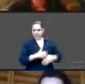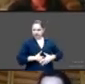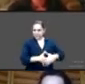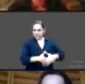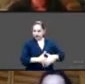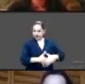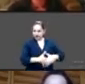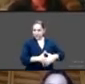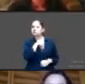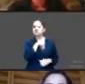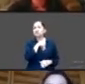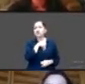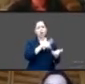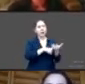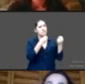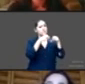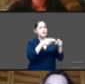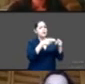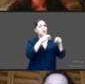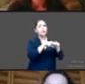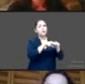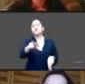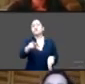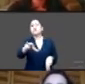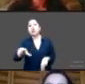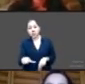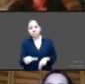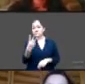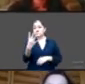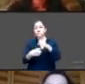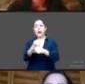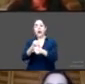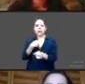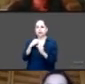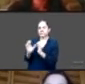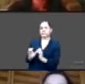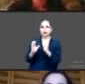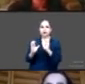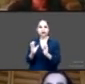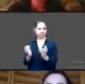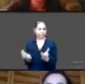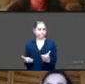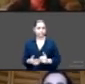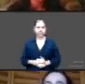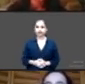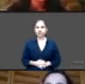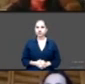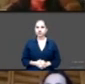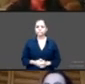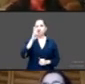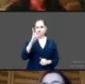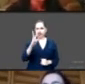vea mejor. En la siguiente lámina, aquí estamos viendo que el 60